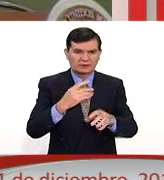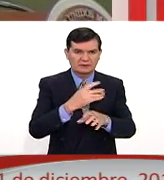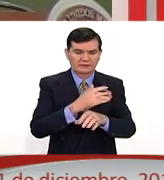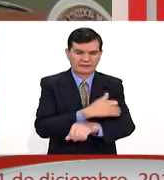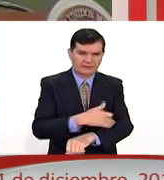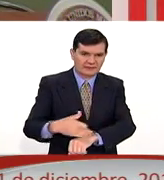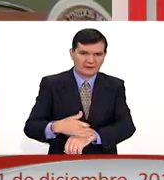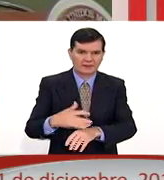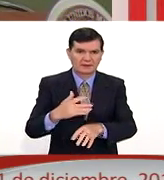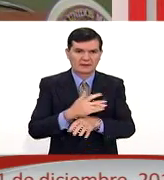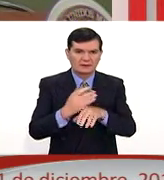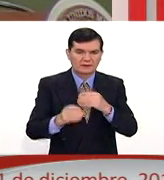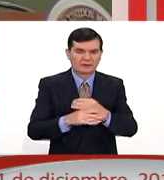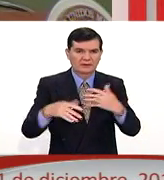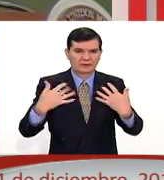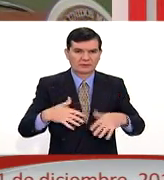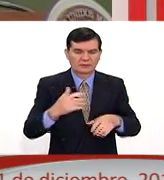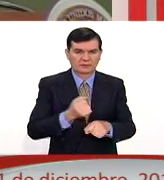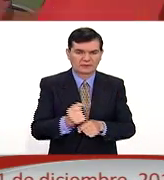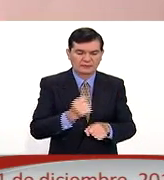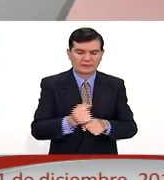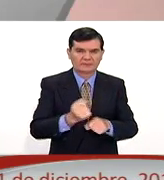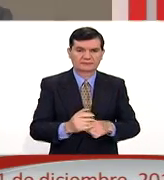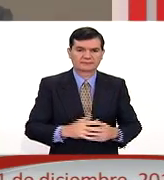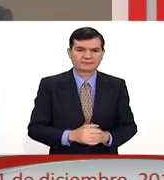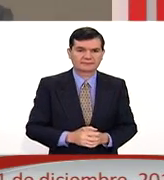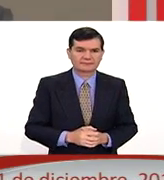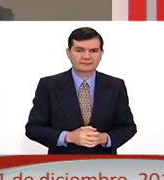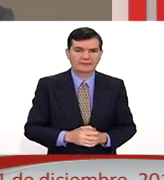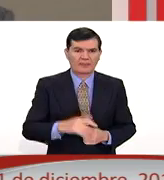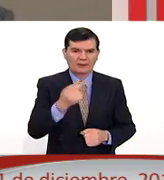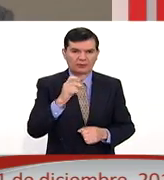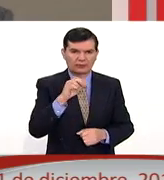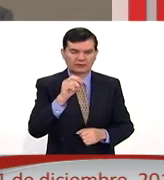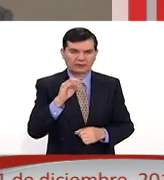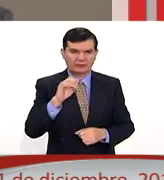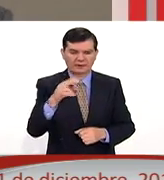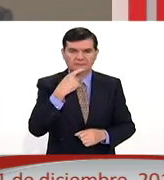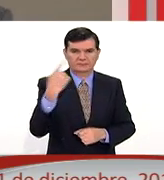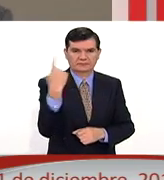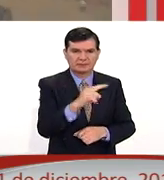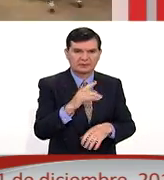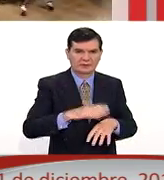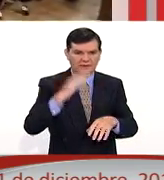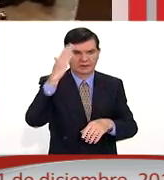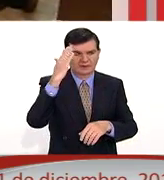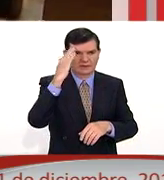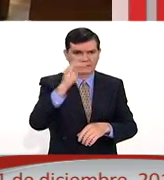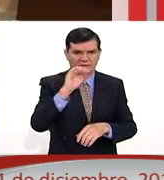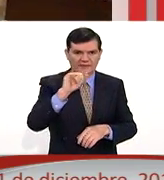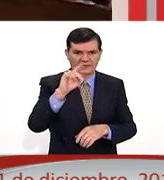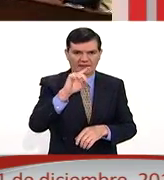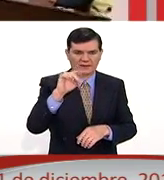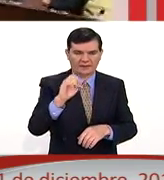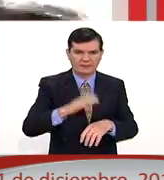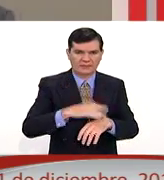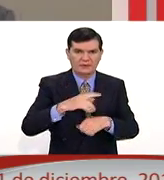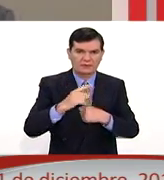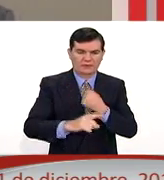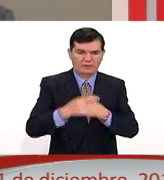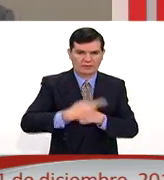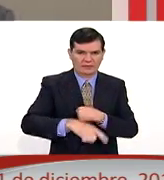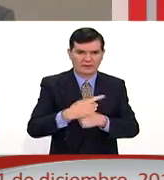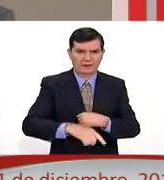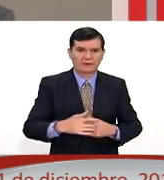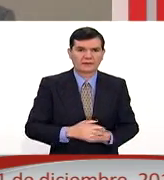familias afectadas a causa de la violencia. Arturo Escobar denunciará al titular de la FEPADE por daños y prejuicios.